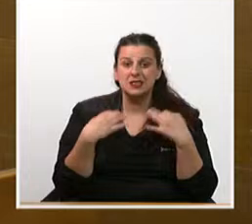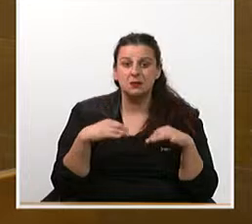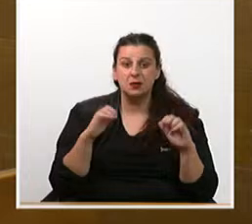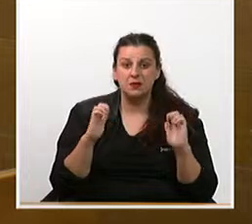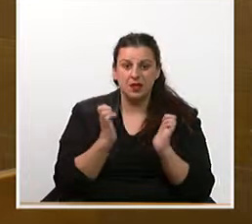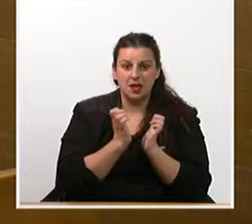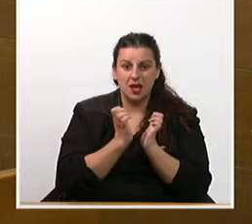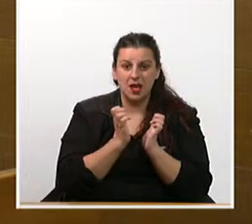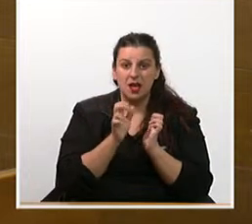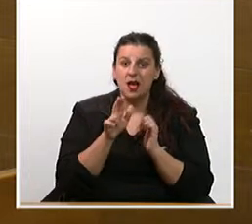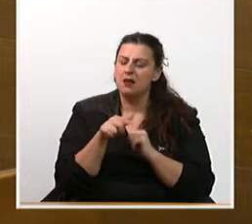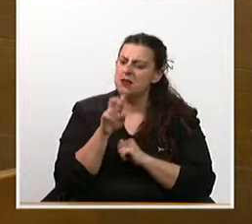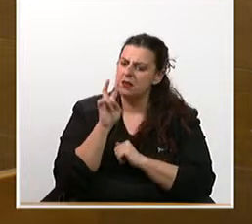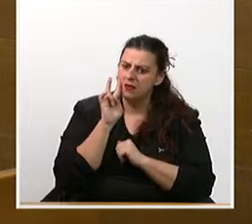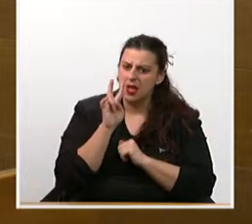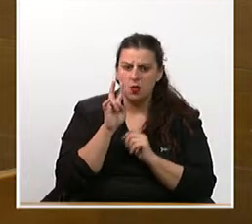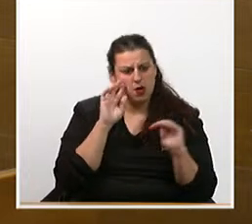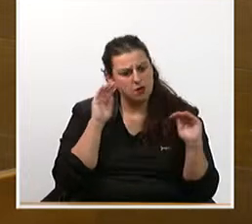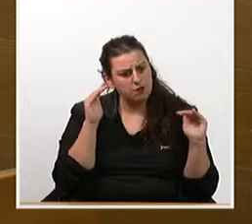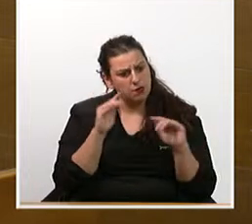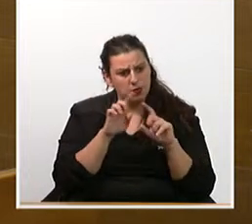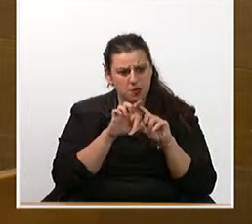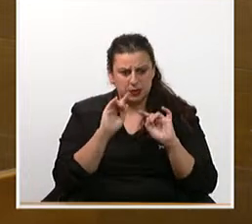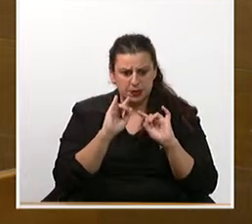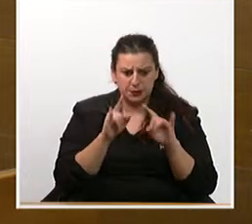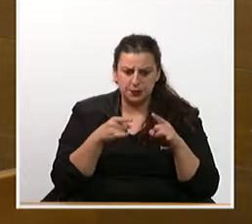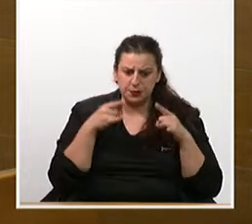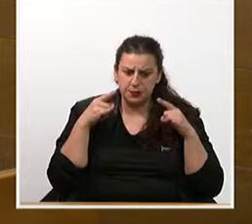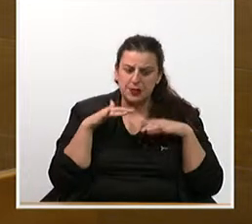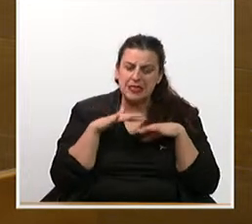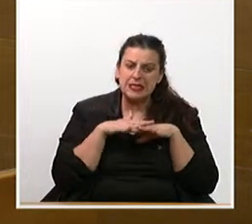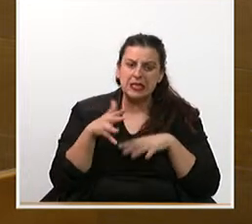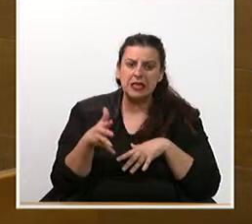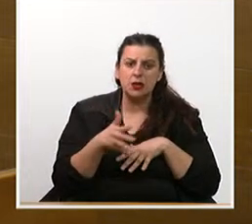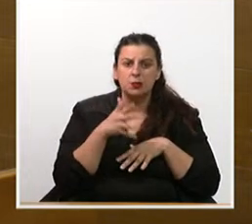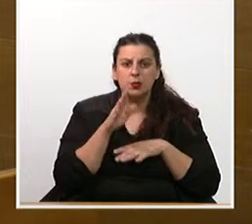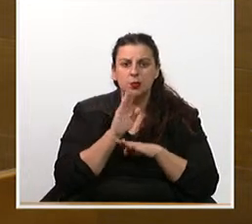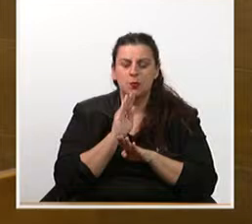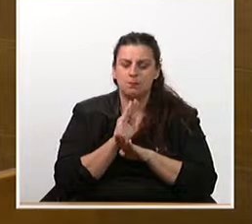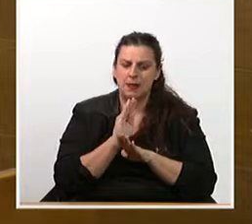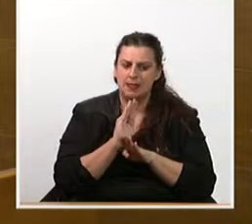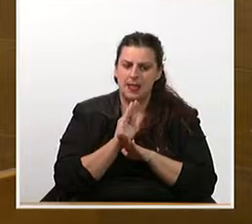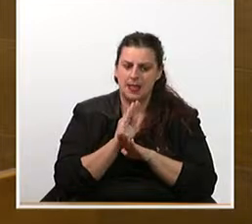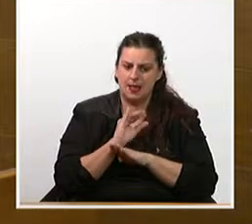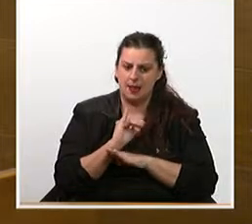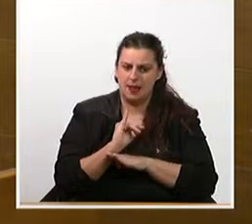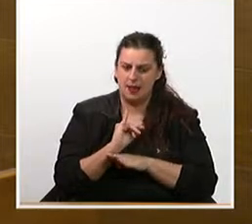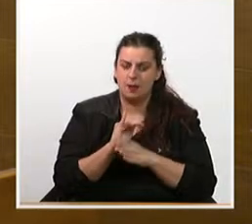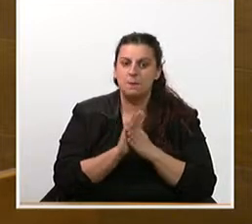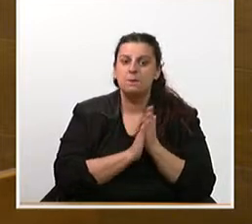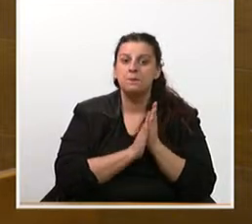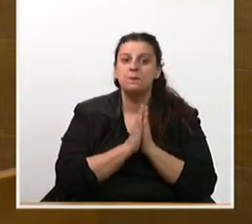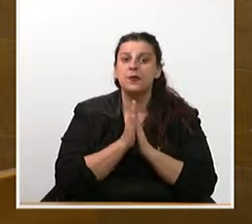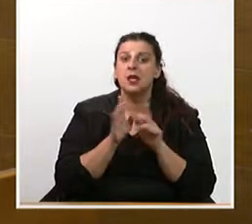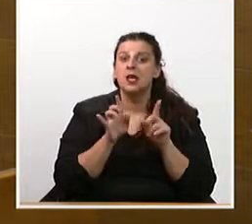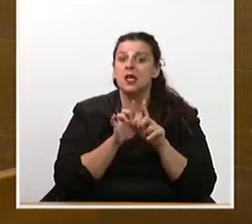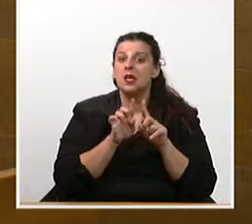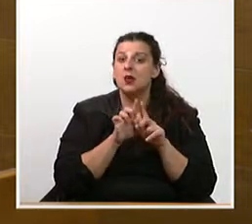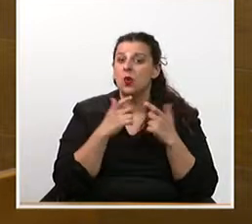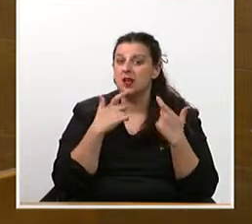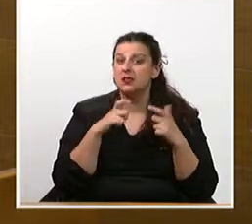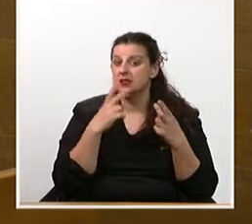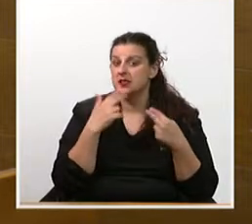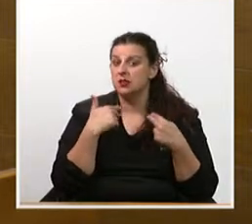como foco para trir empresas y conservar el tejido productivo existente Al igual lo que sucede con parte del sector